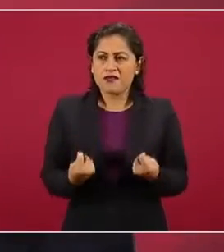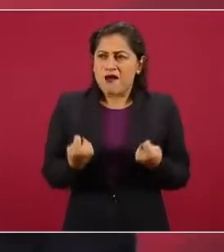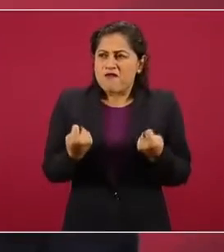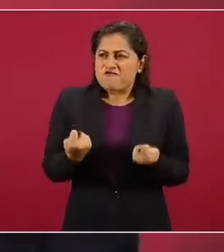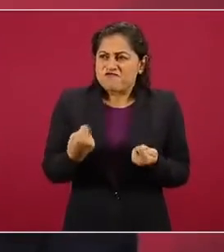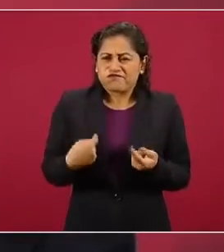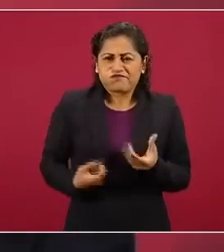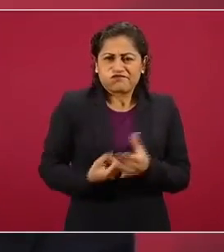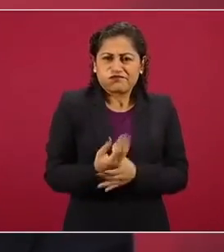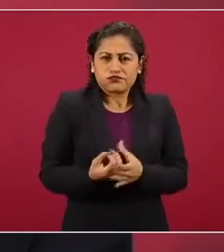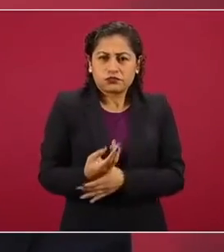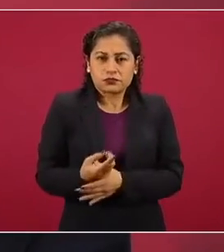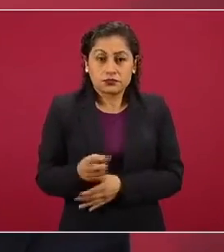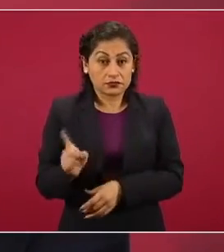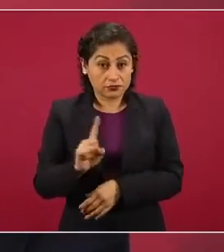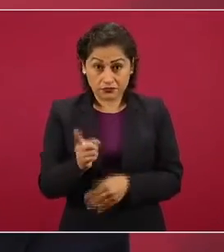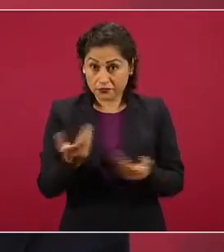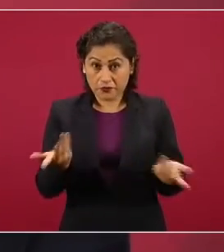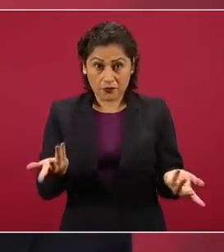calle. No,